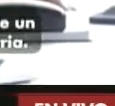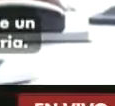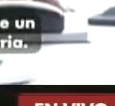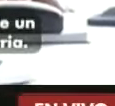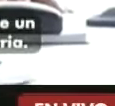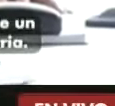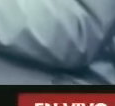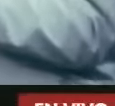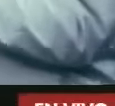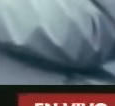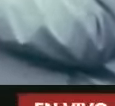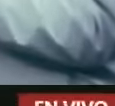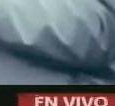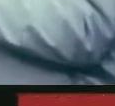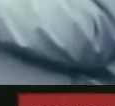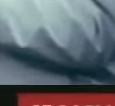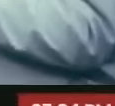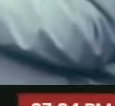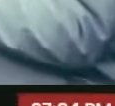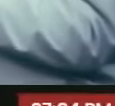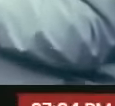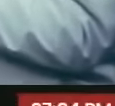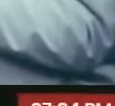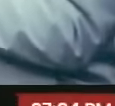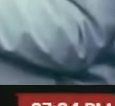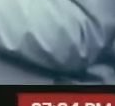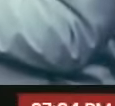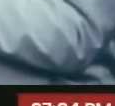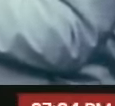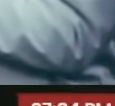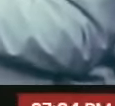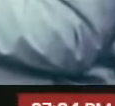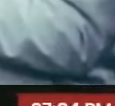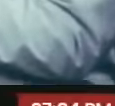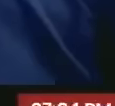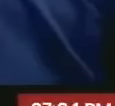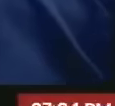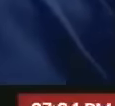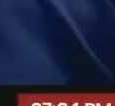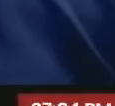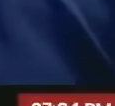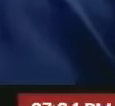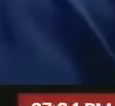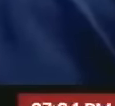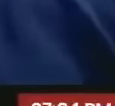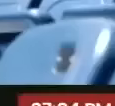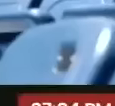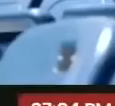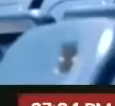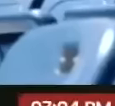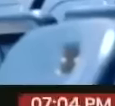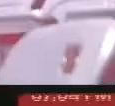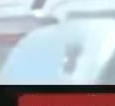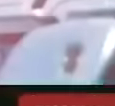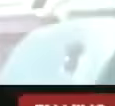a nuestra patria. ¡Que viva la lealtad del pueblo! ¡Hasta la victoria siempre!